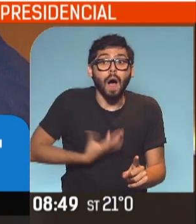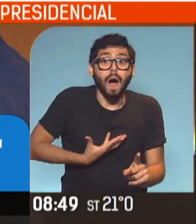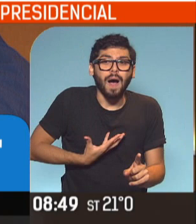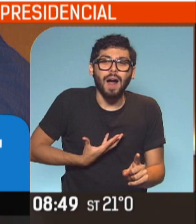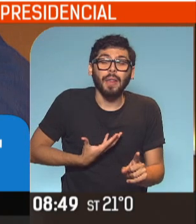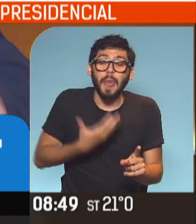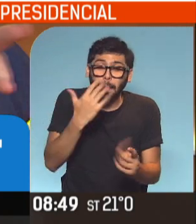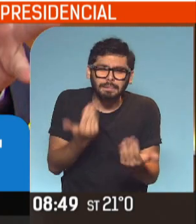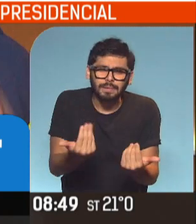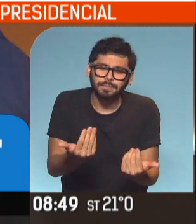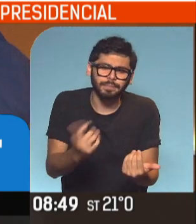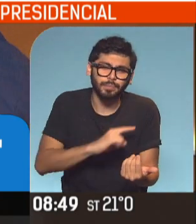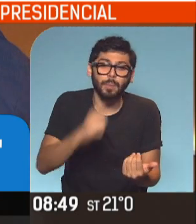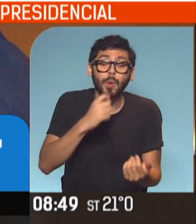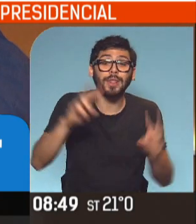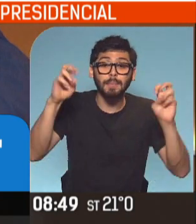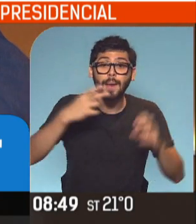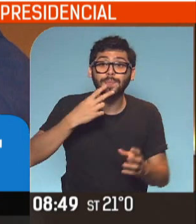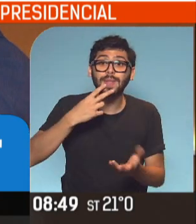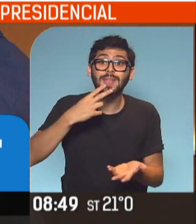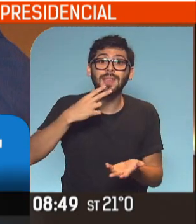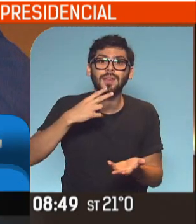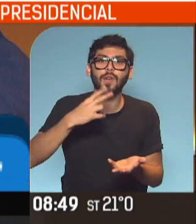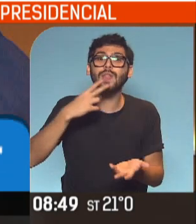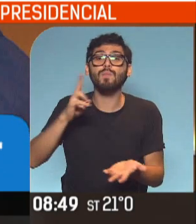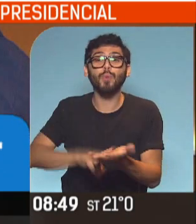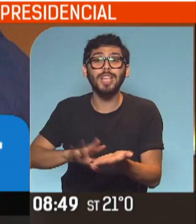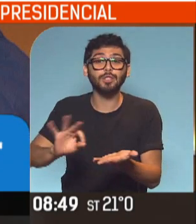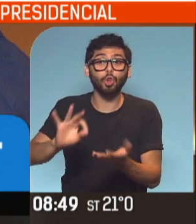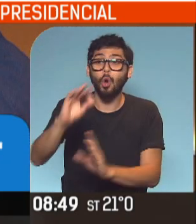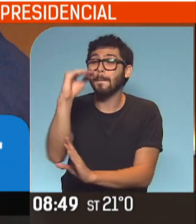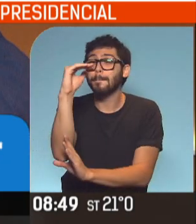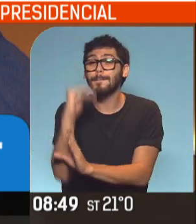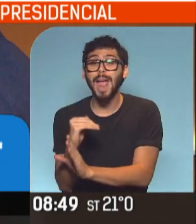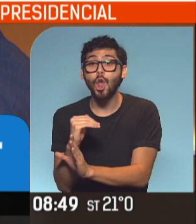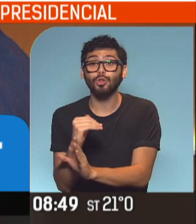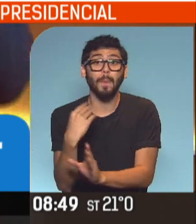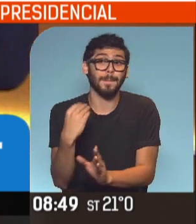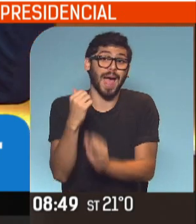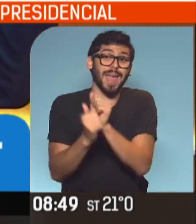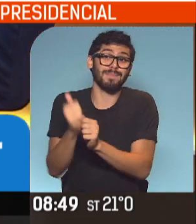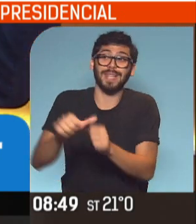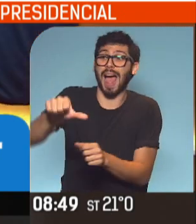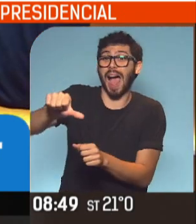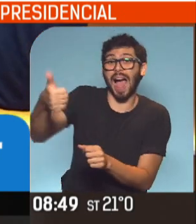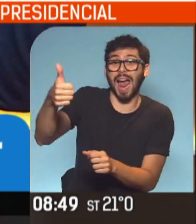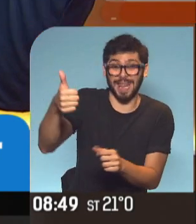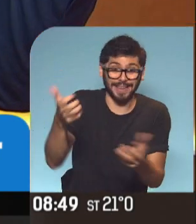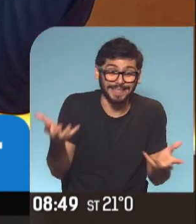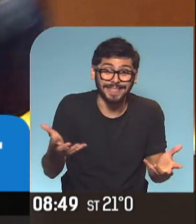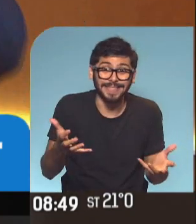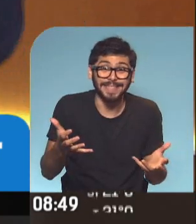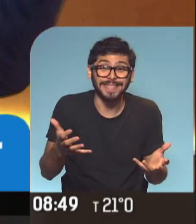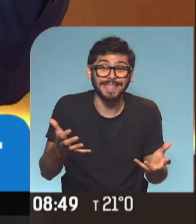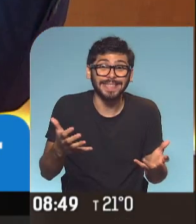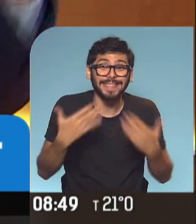tengo que bajar los impuestos para que los bajar las cargas patronales o bajar los impuestos para que los empresarios ganen sin acordarse que cuando los 90 hicieron